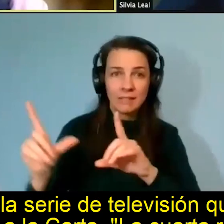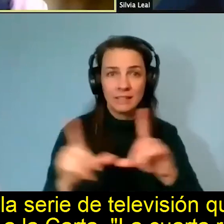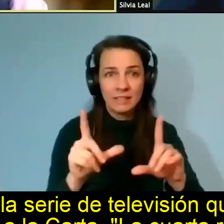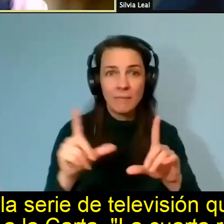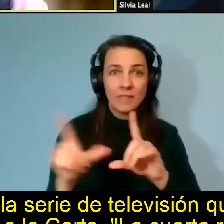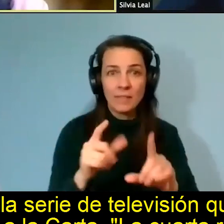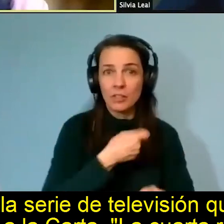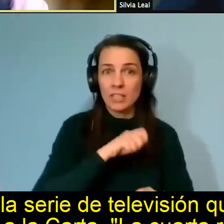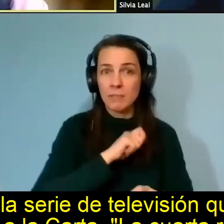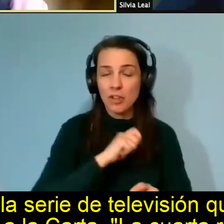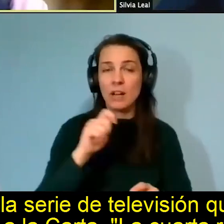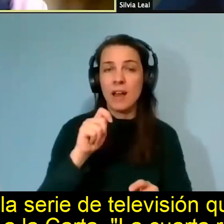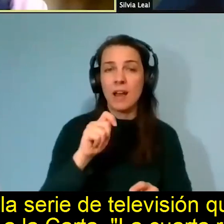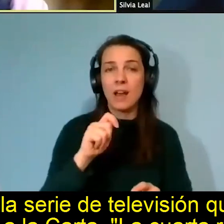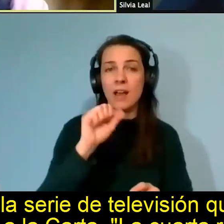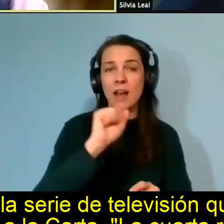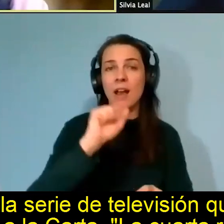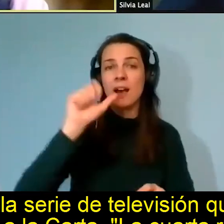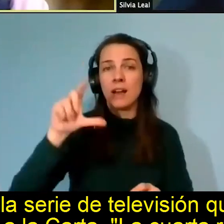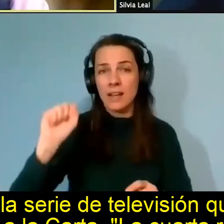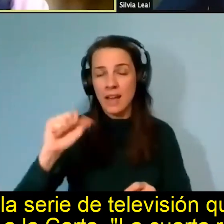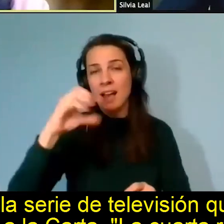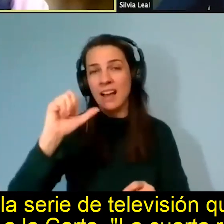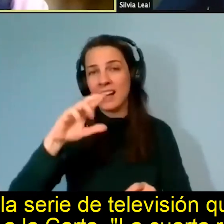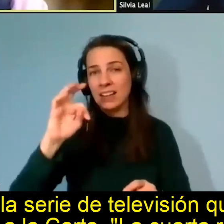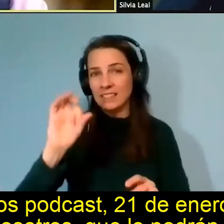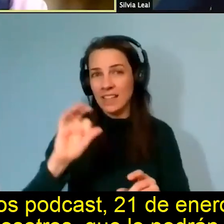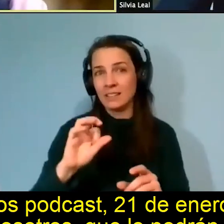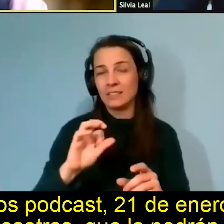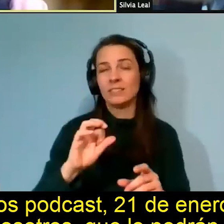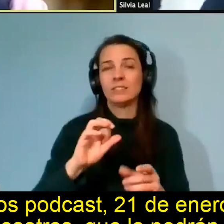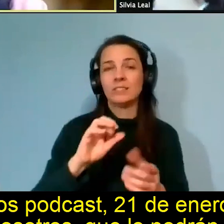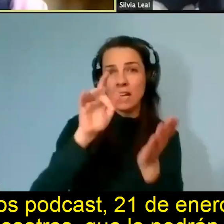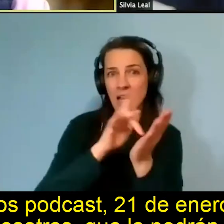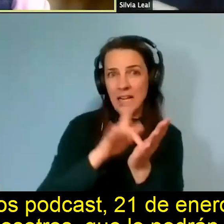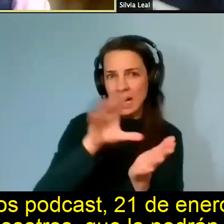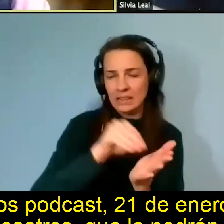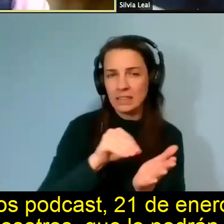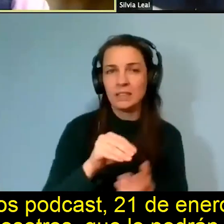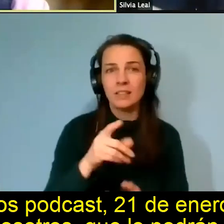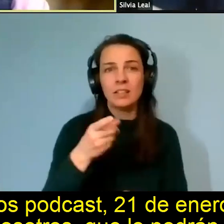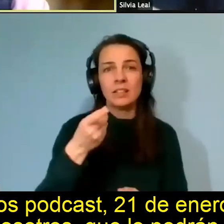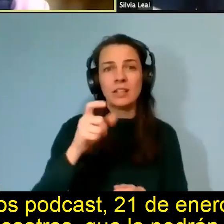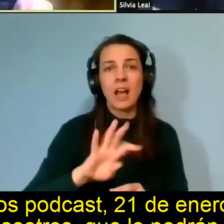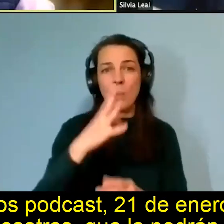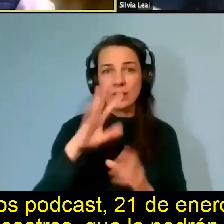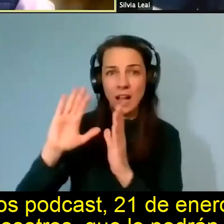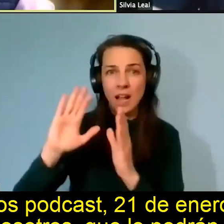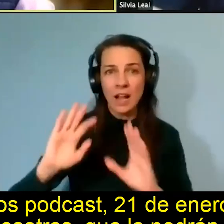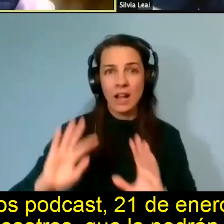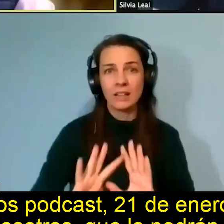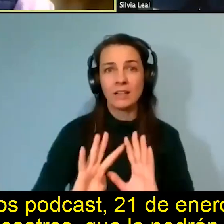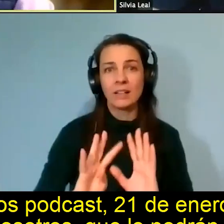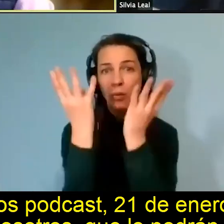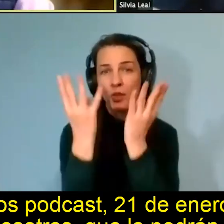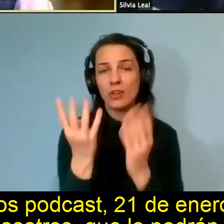Televisión Española a la Carta, La Cuarta Revolución. Y hemos hablado de los podcasts, 21 de enero, que no lo sabe nadie,